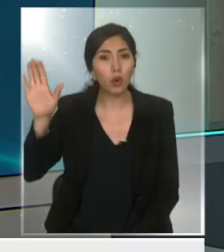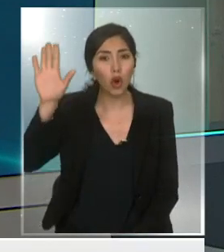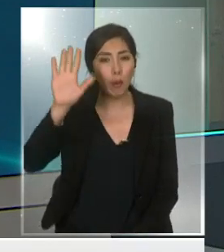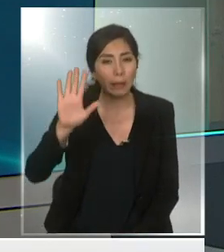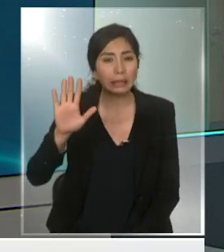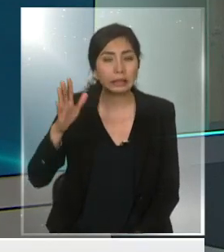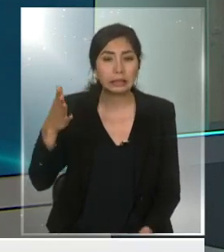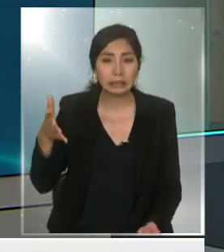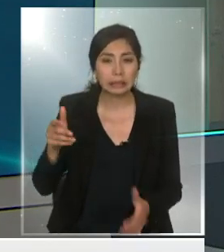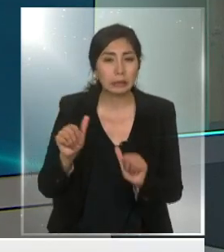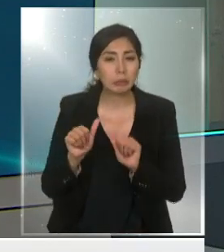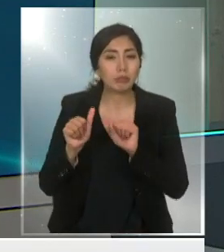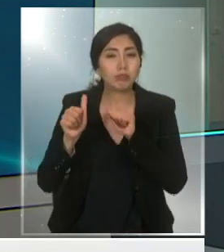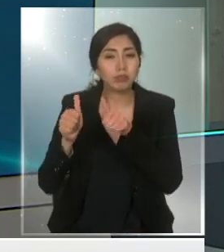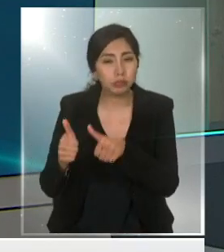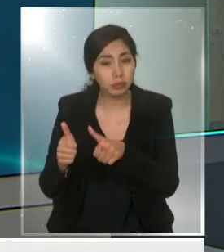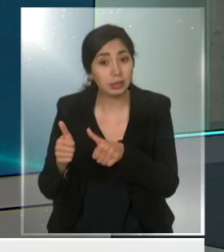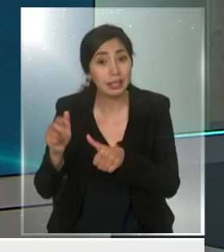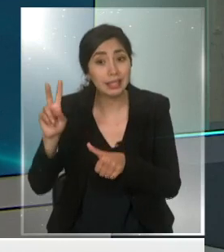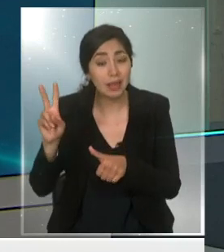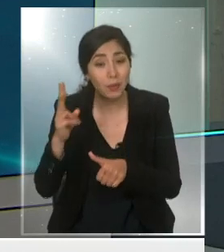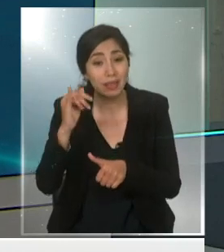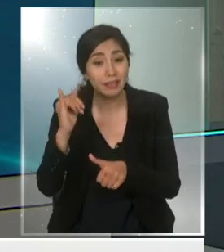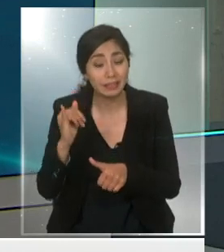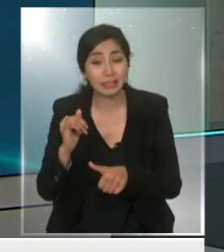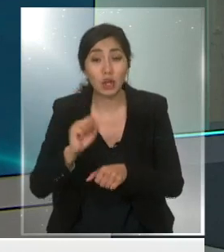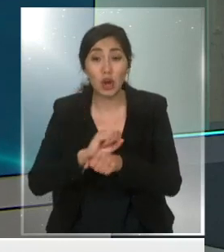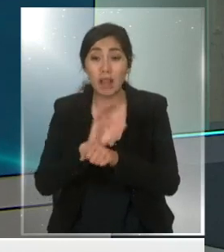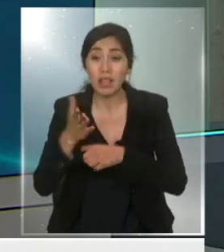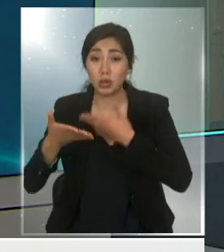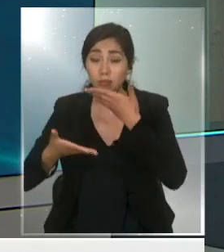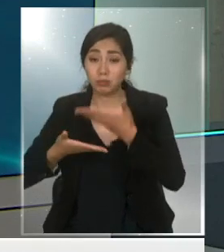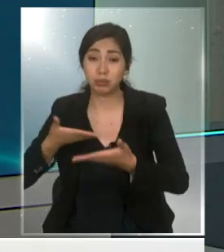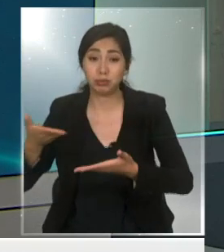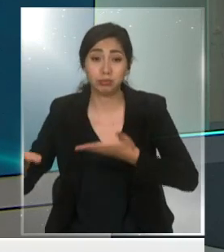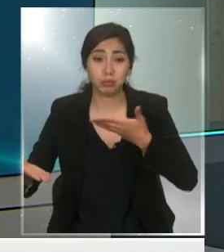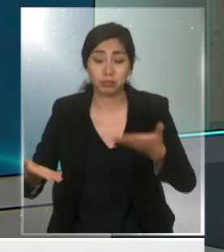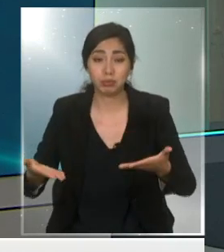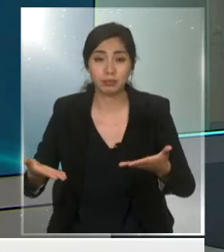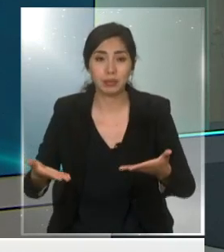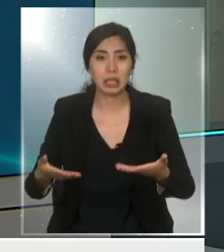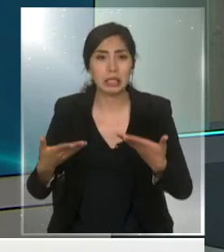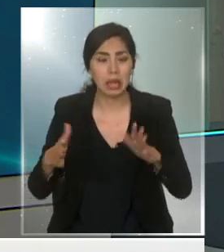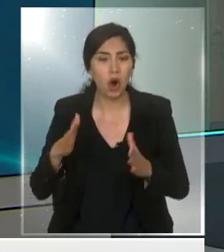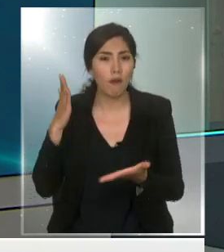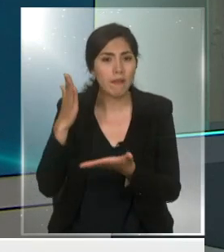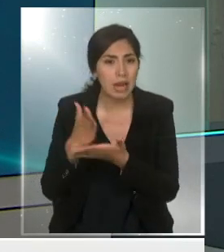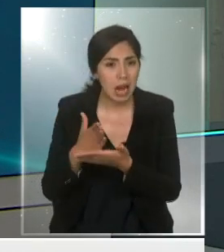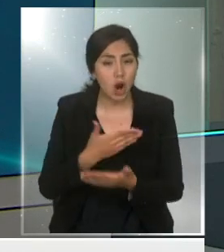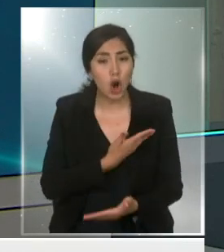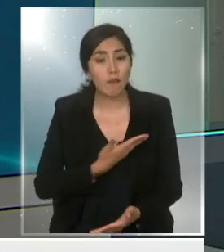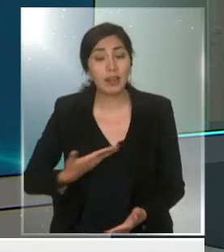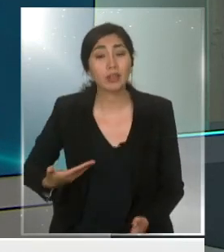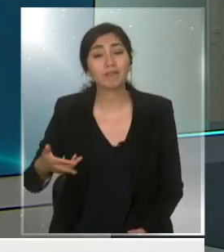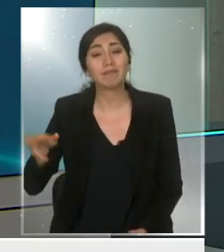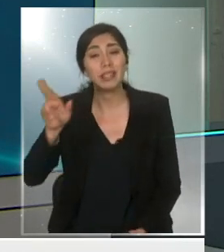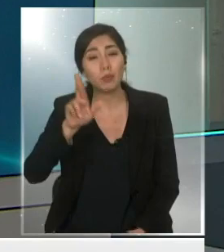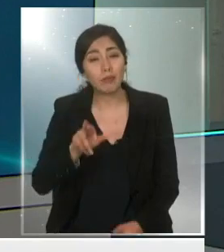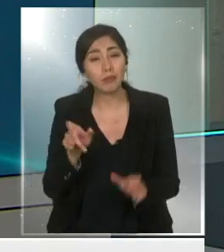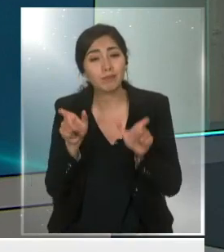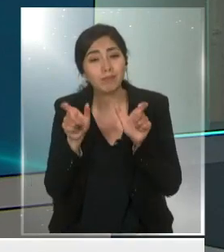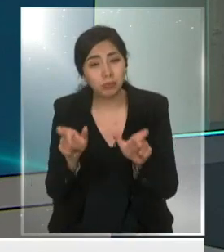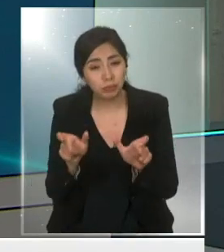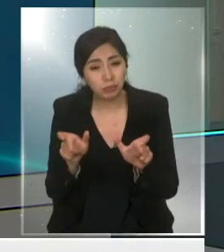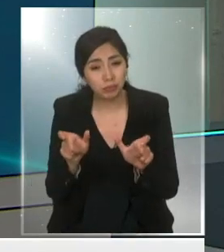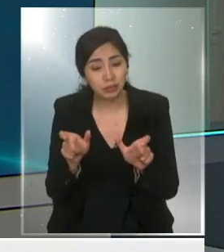batalla contra la segunda ola de coronavirus. Un escenario que está obligando a los distintos gobiernos a volver a adoptar medidas incluso más